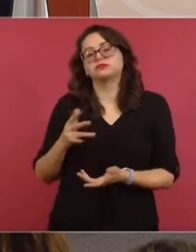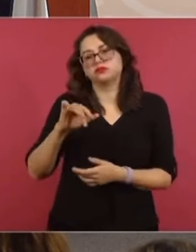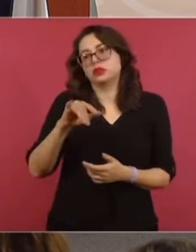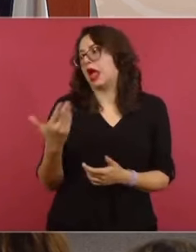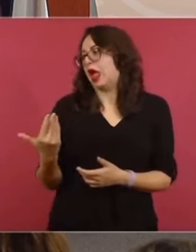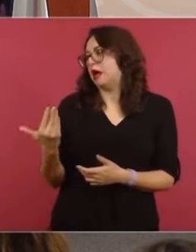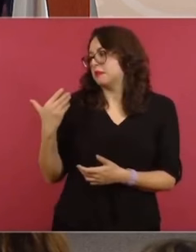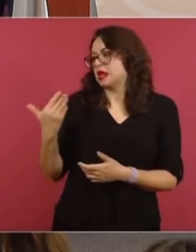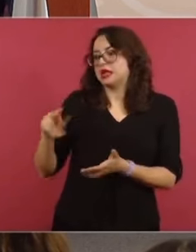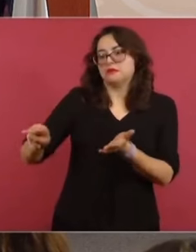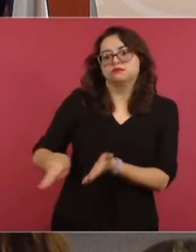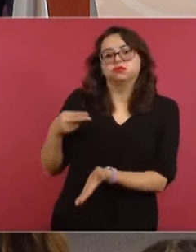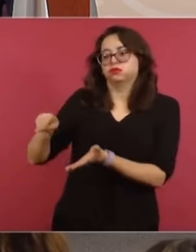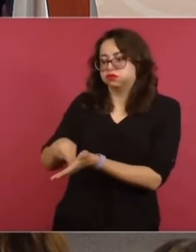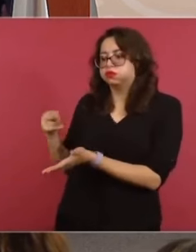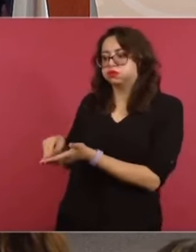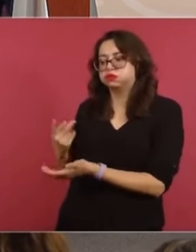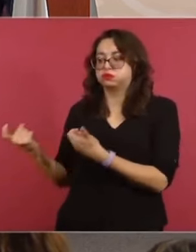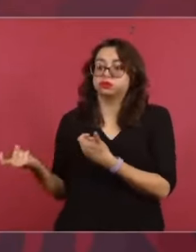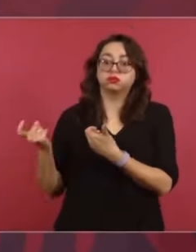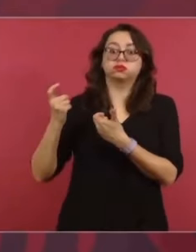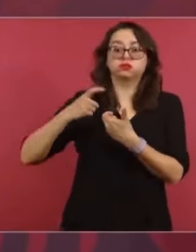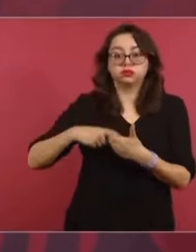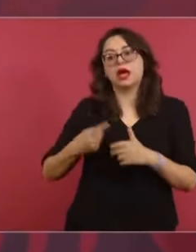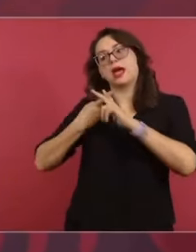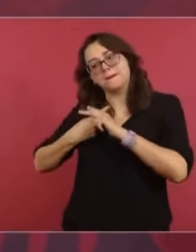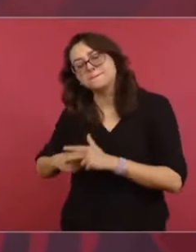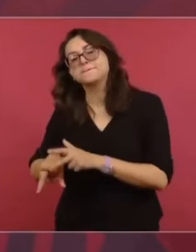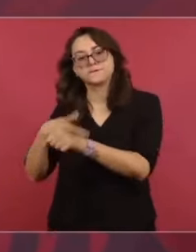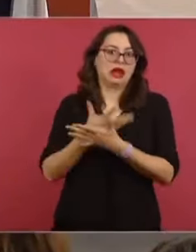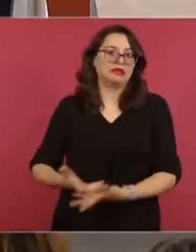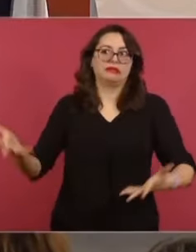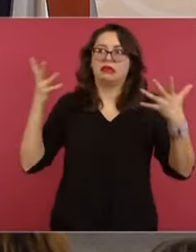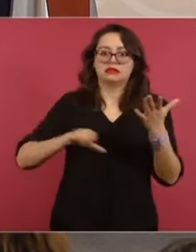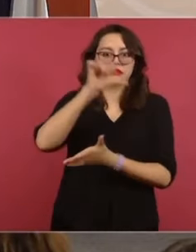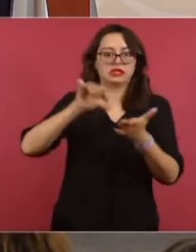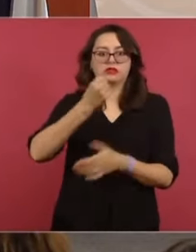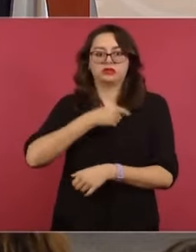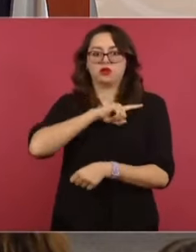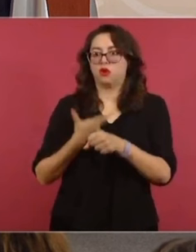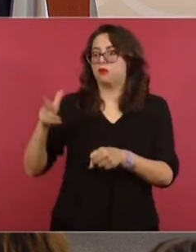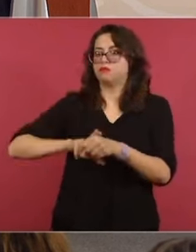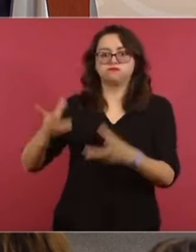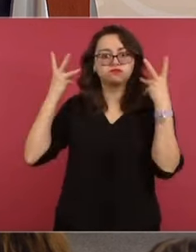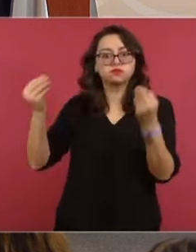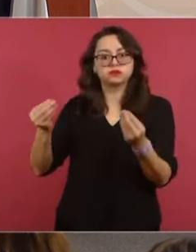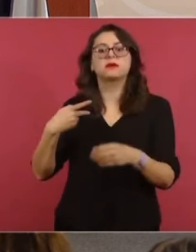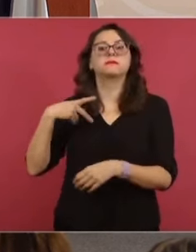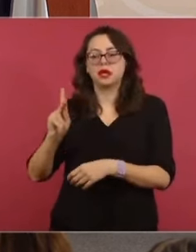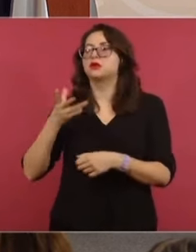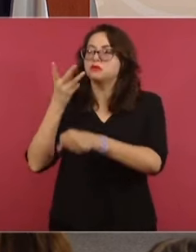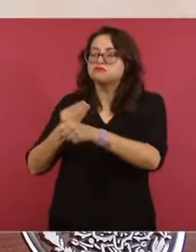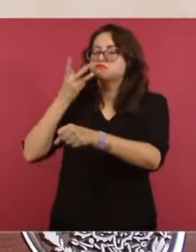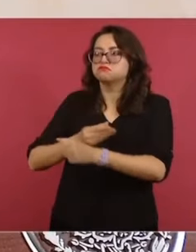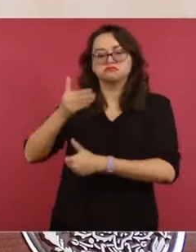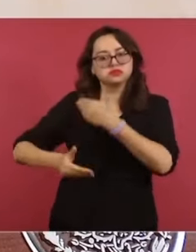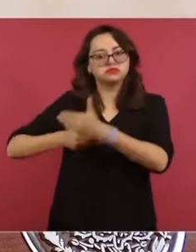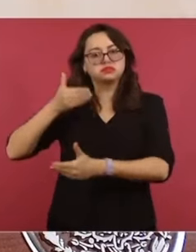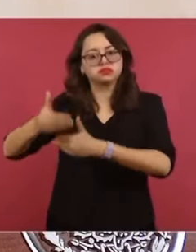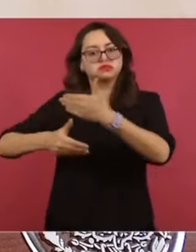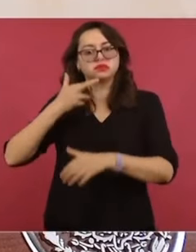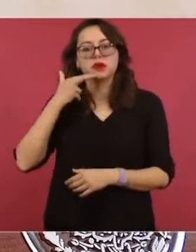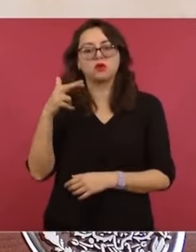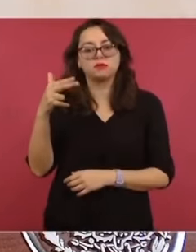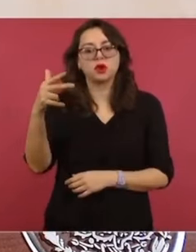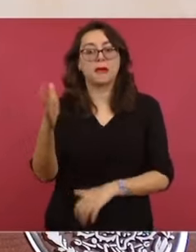firmó el acuerdo para la federalización de los servicios de salud en el Estado de México pero ya vamos avanzando ya están mejorando los servicios eh Ya